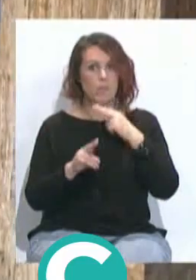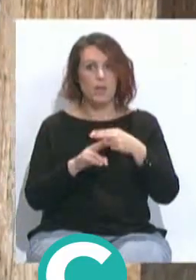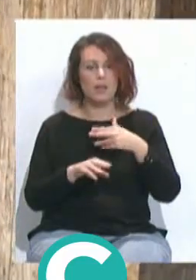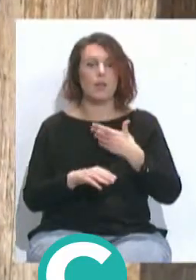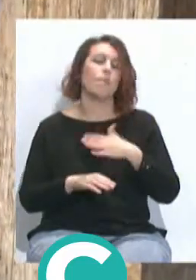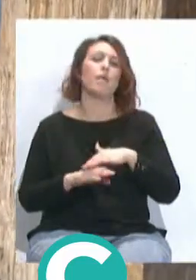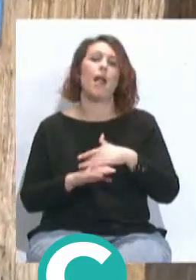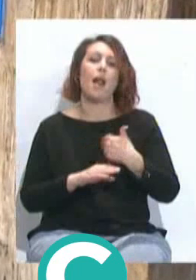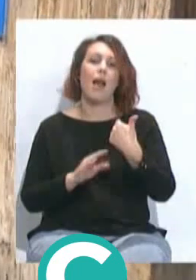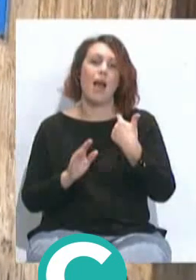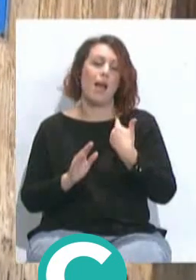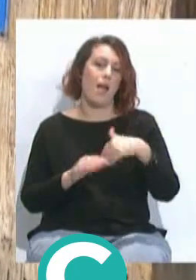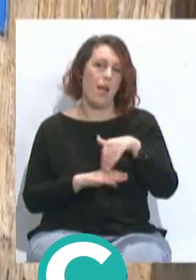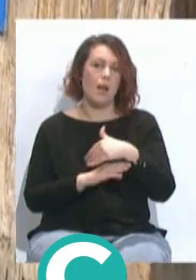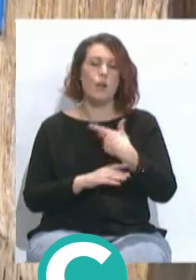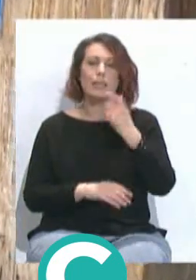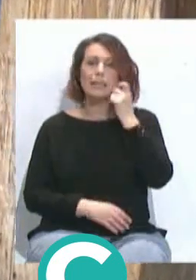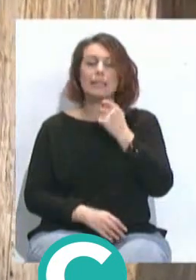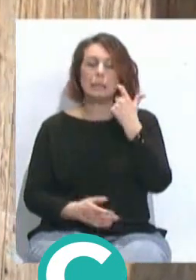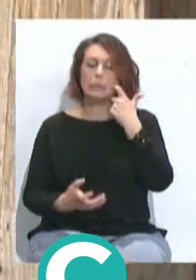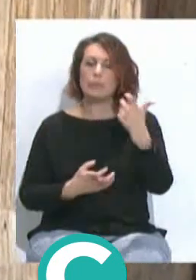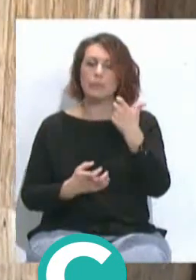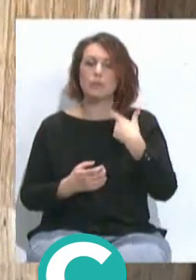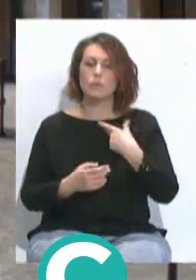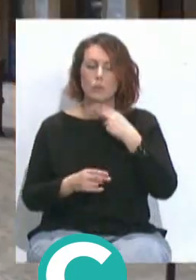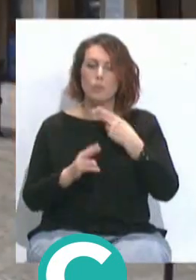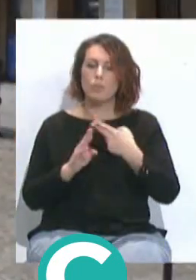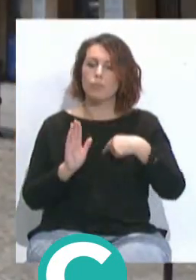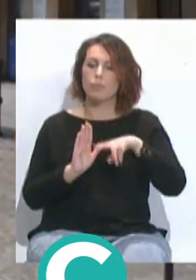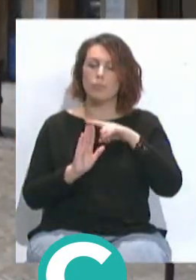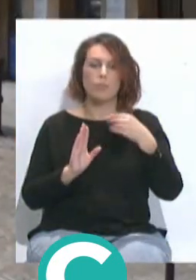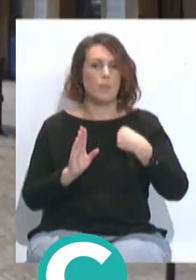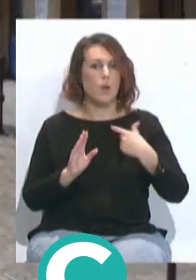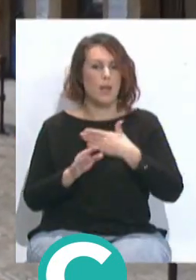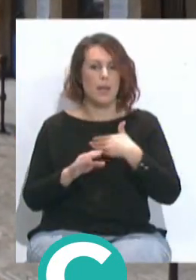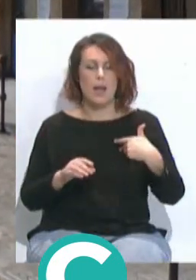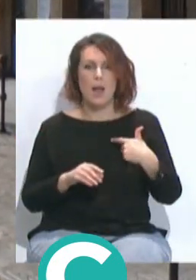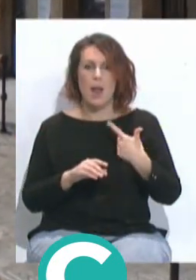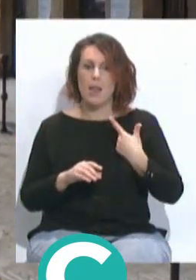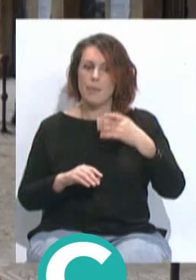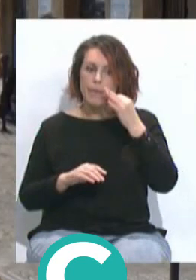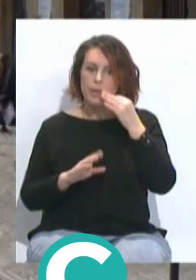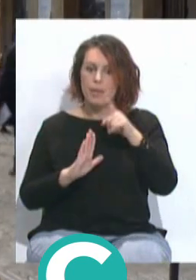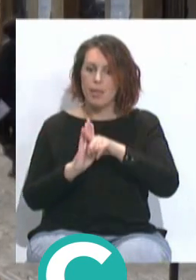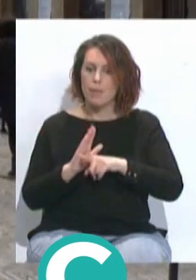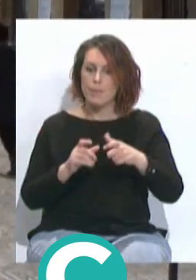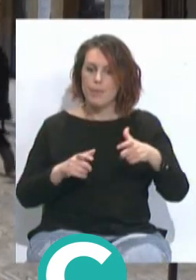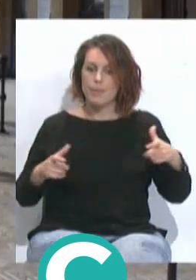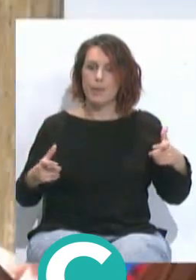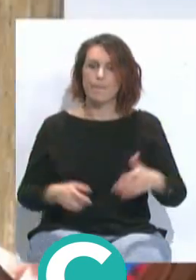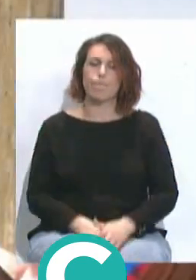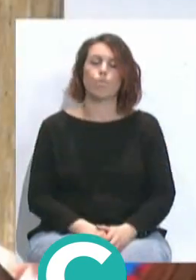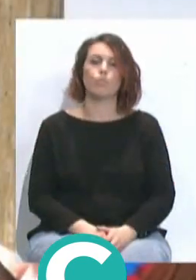callejero José María González ha destacado la inclusión de este nombre que va en la línea de aumentar la presencia femenina en el callejero